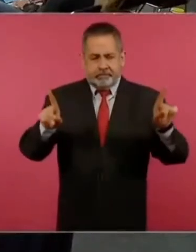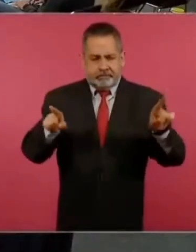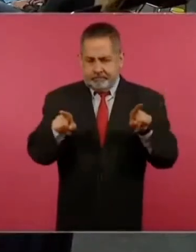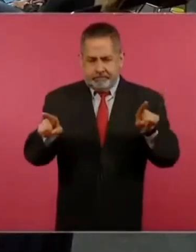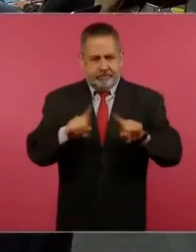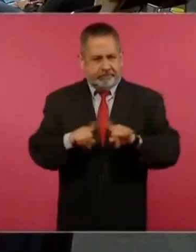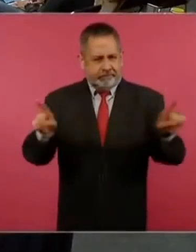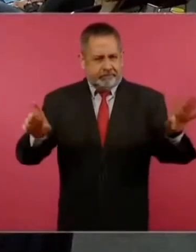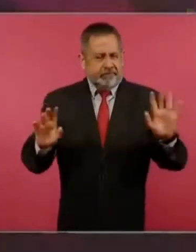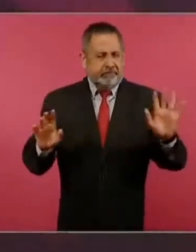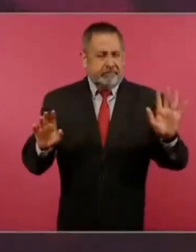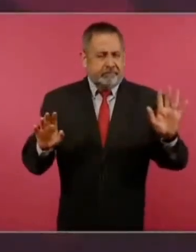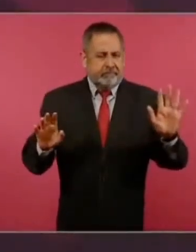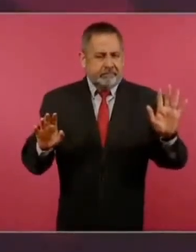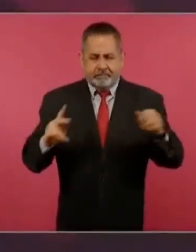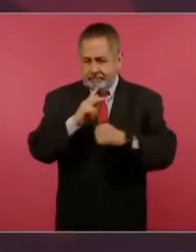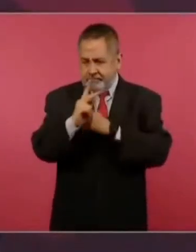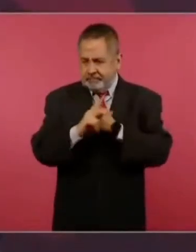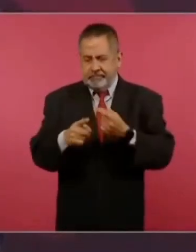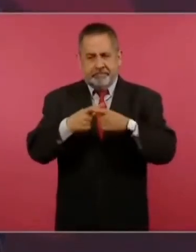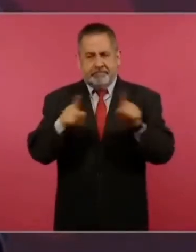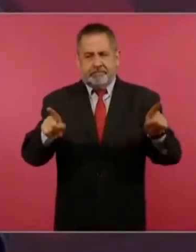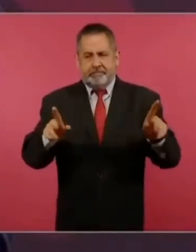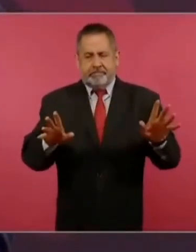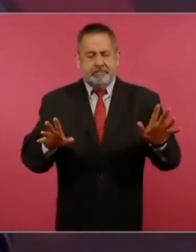distintos, contrapuestos de nación.